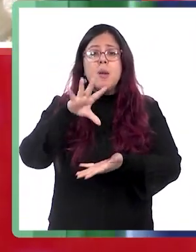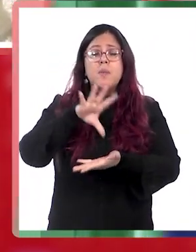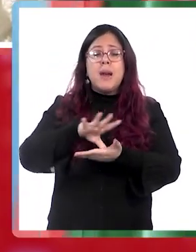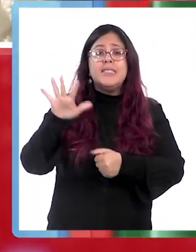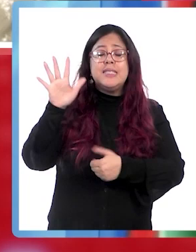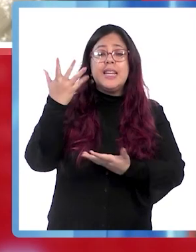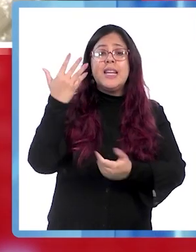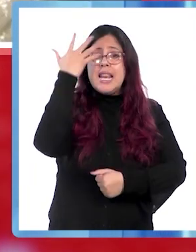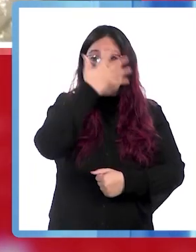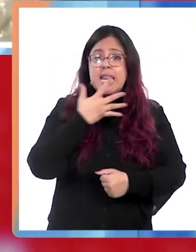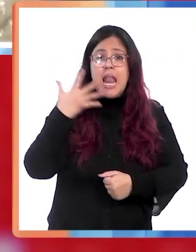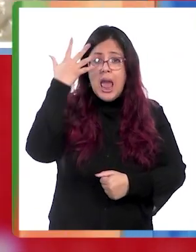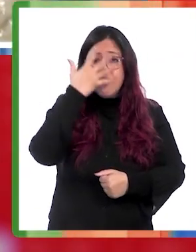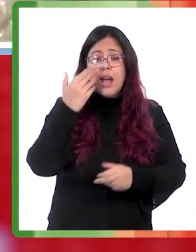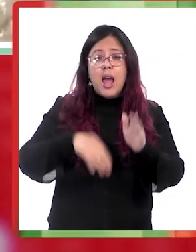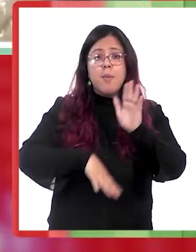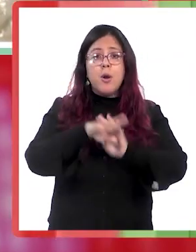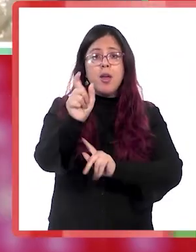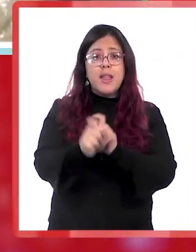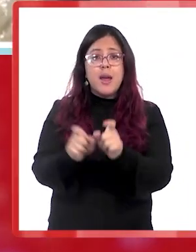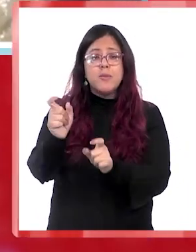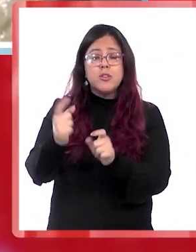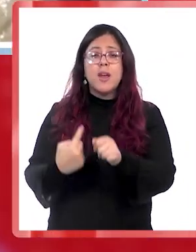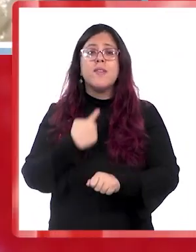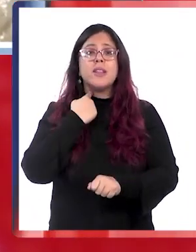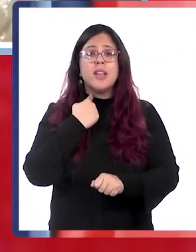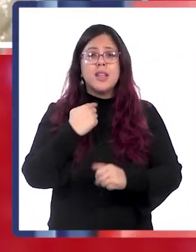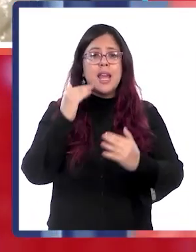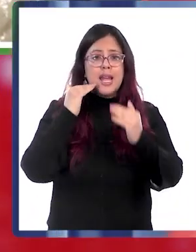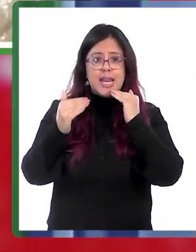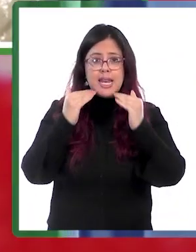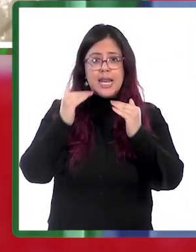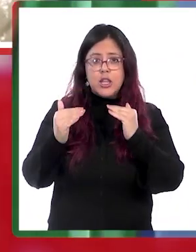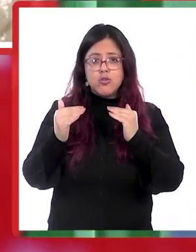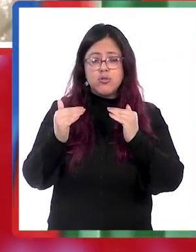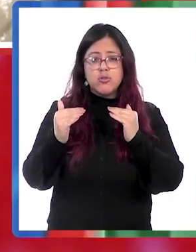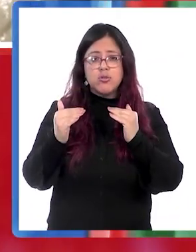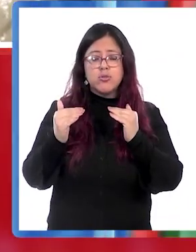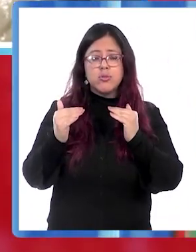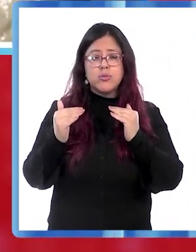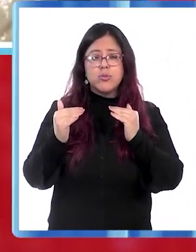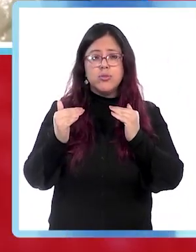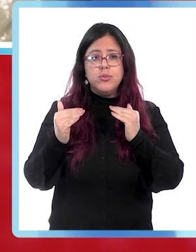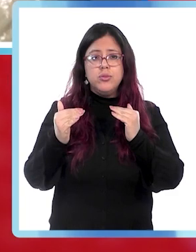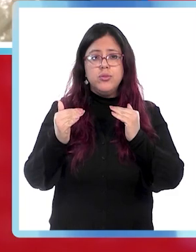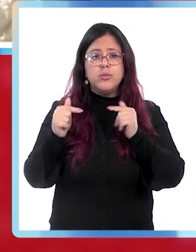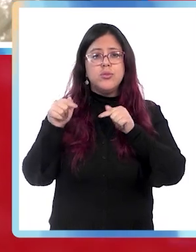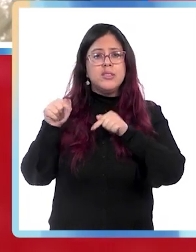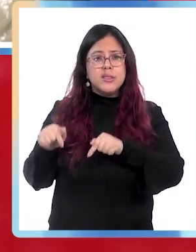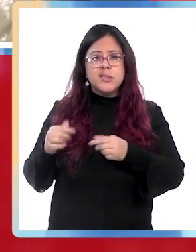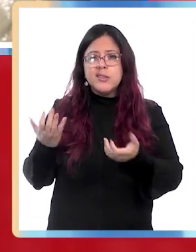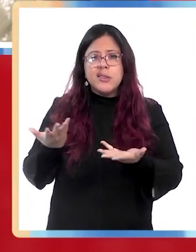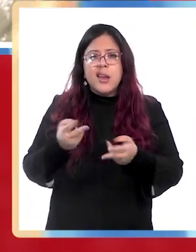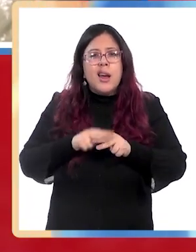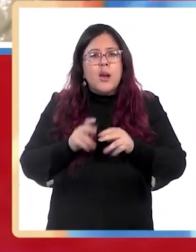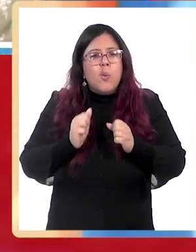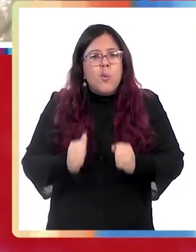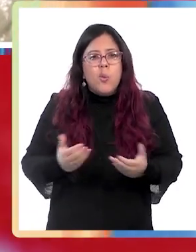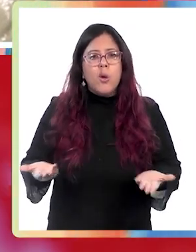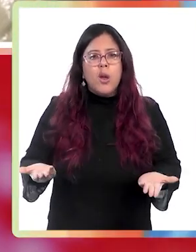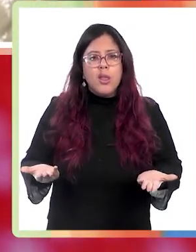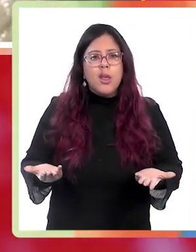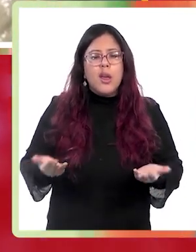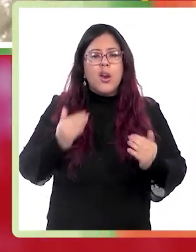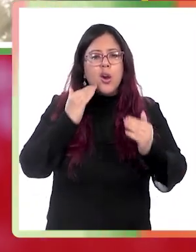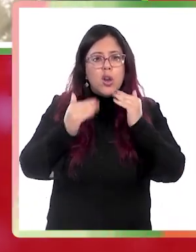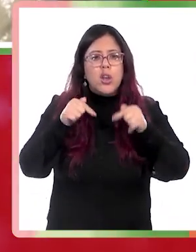una de la parte de la población más afectada son los niños y niñas. En este caso, ¿qué se puede hacer también con los